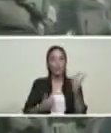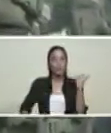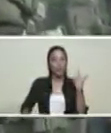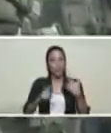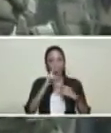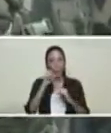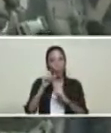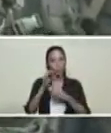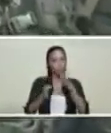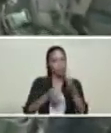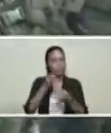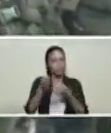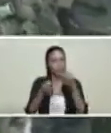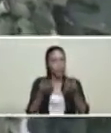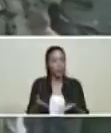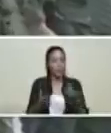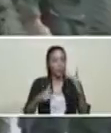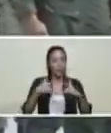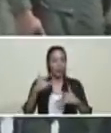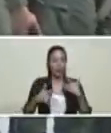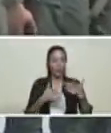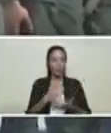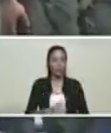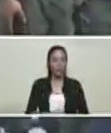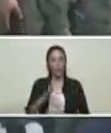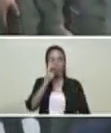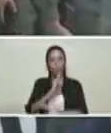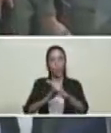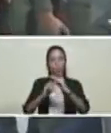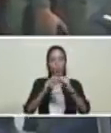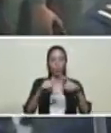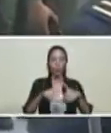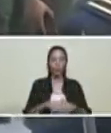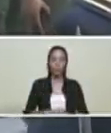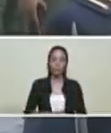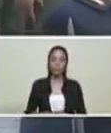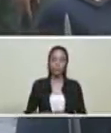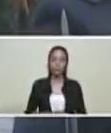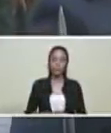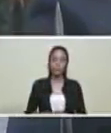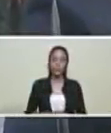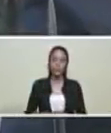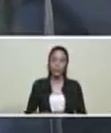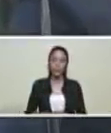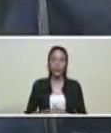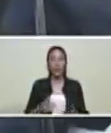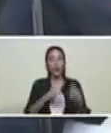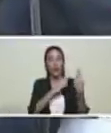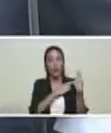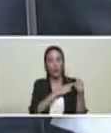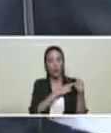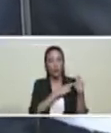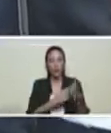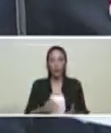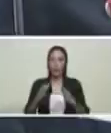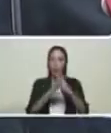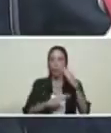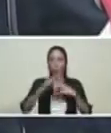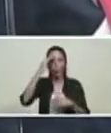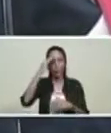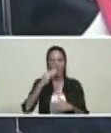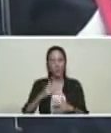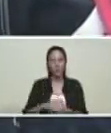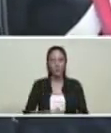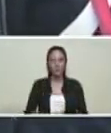moros presidente constitucional de la república bolivariana de venezuela comandante en jefe de la fuerza armada